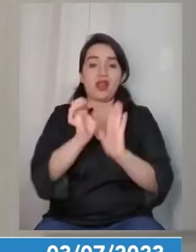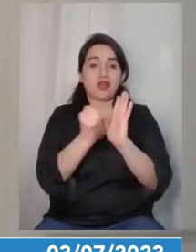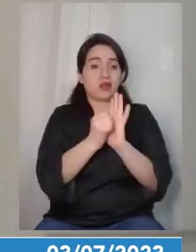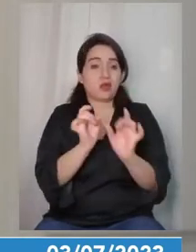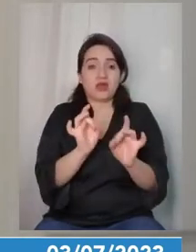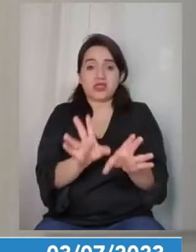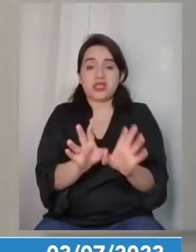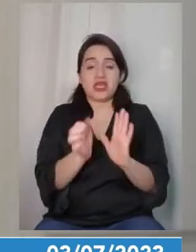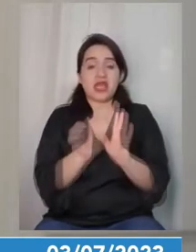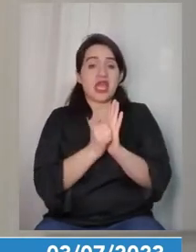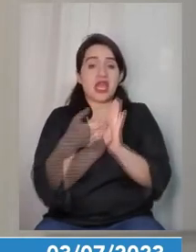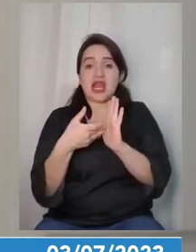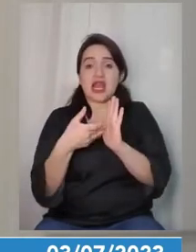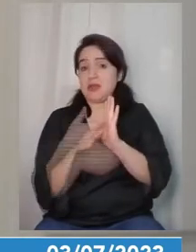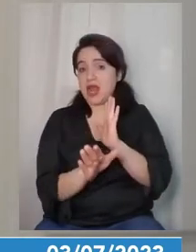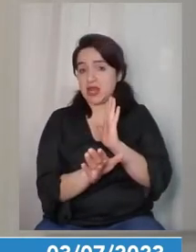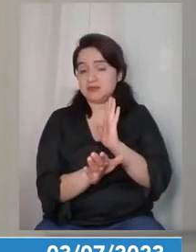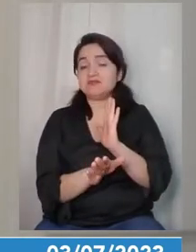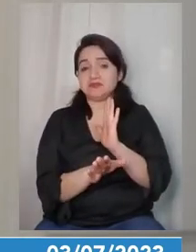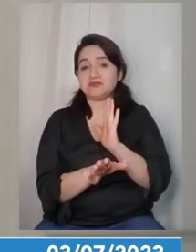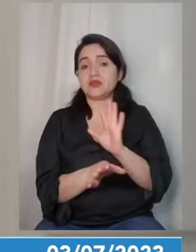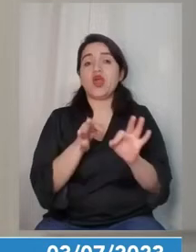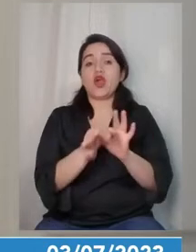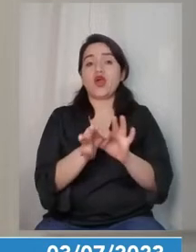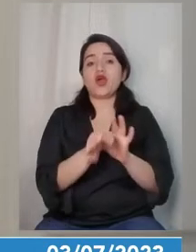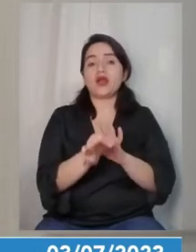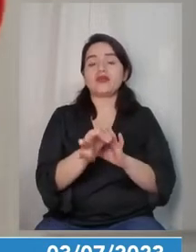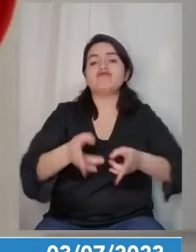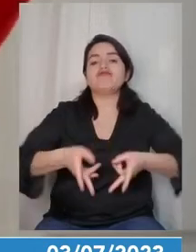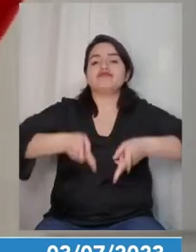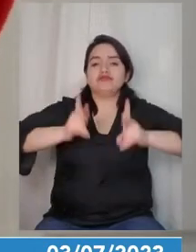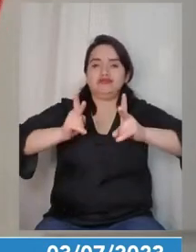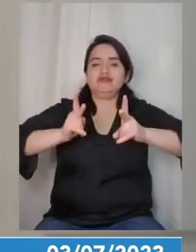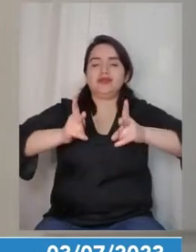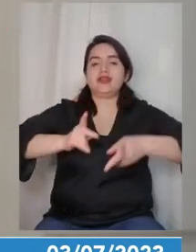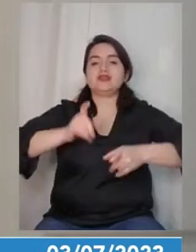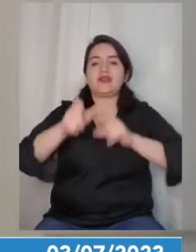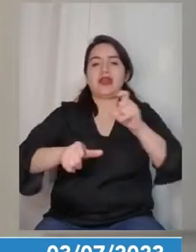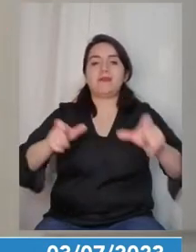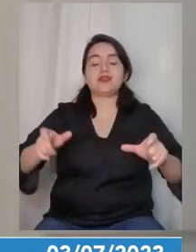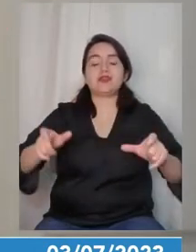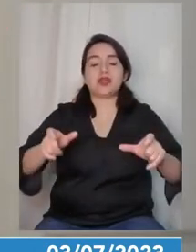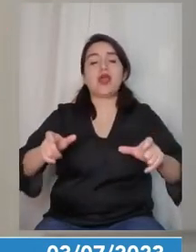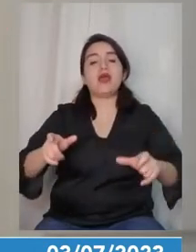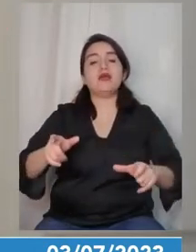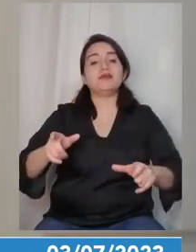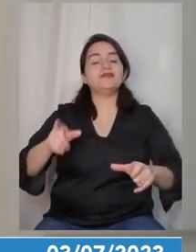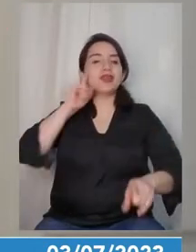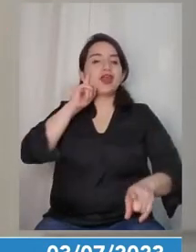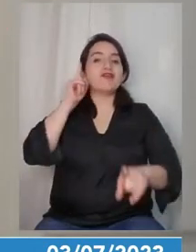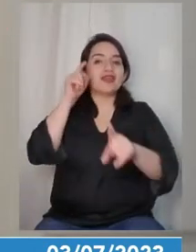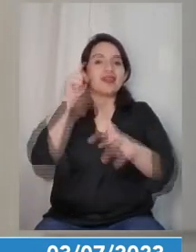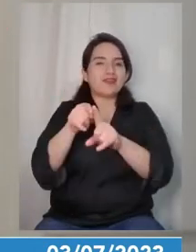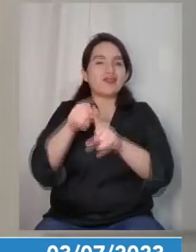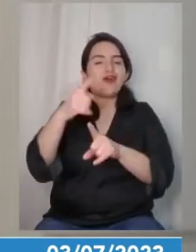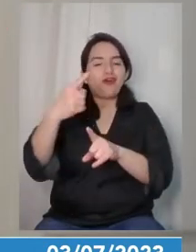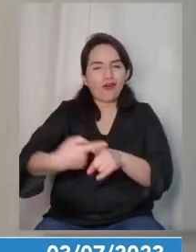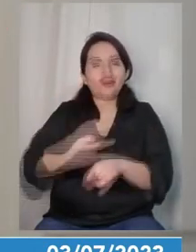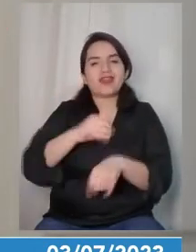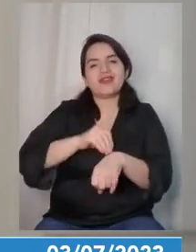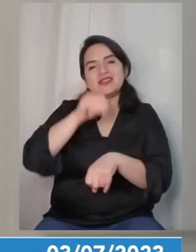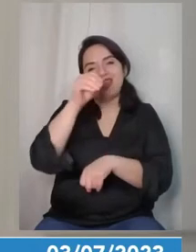está orientado al pleno ejercicio de los derechos de las personas, y en el fondo estarías volviendo a señalar que tenemos el deber de